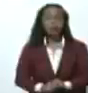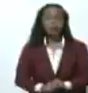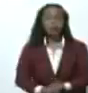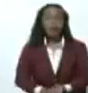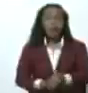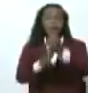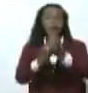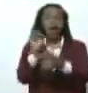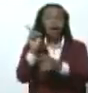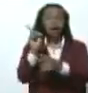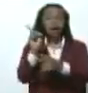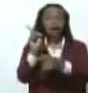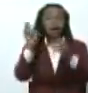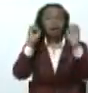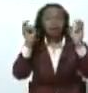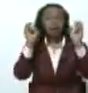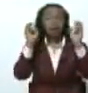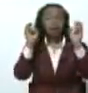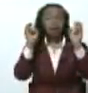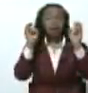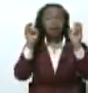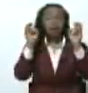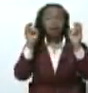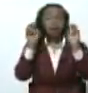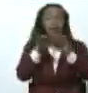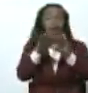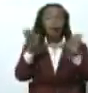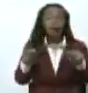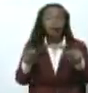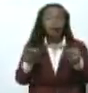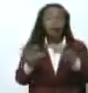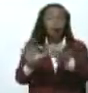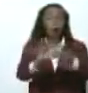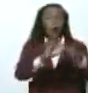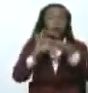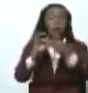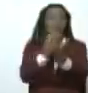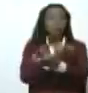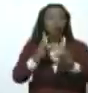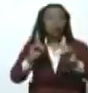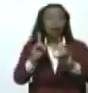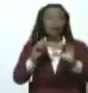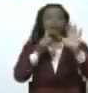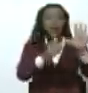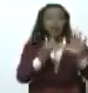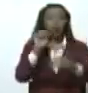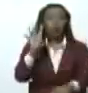encabeza este escrutinio de la Mesa de la Unidad Democrática con el